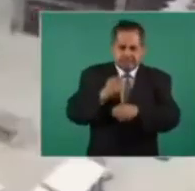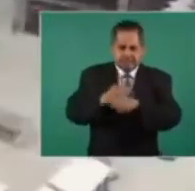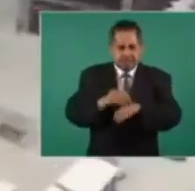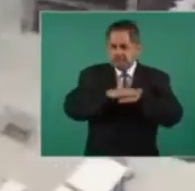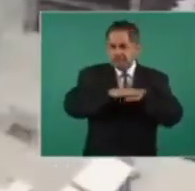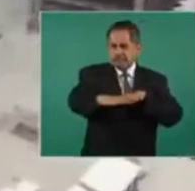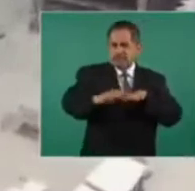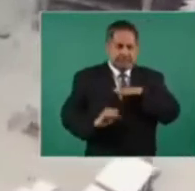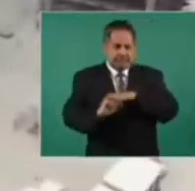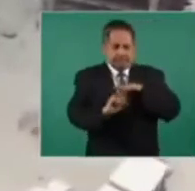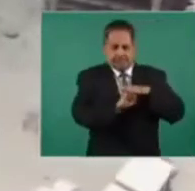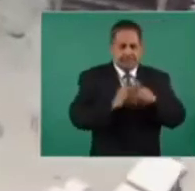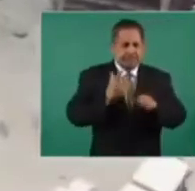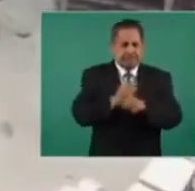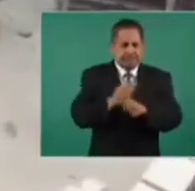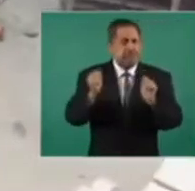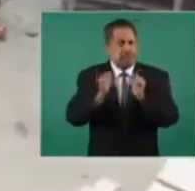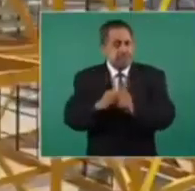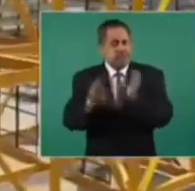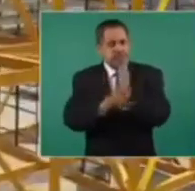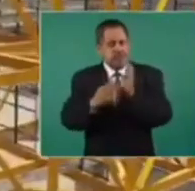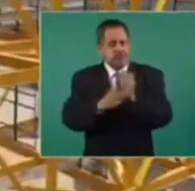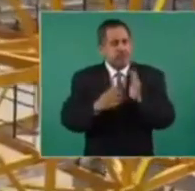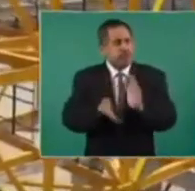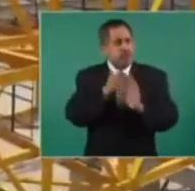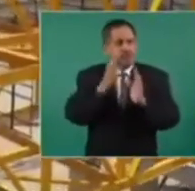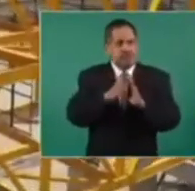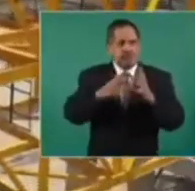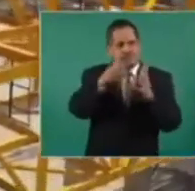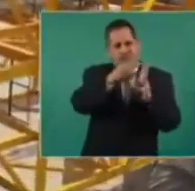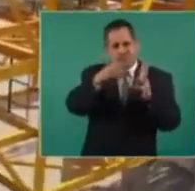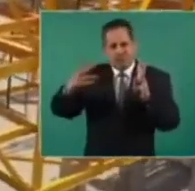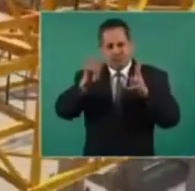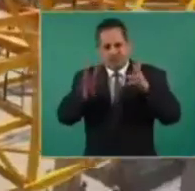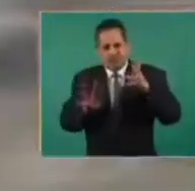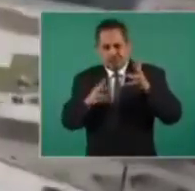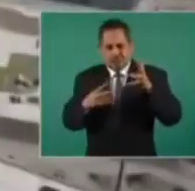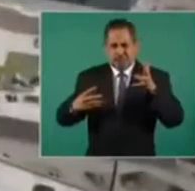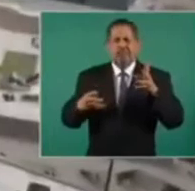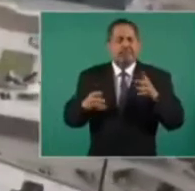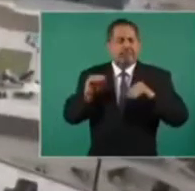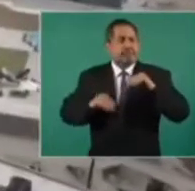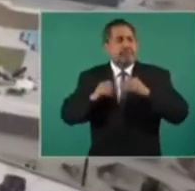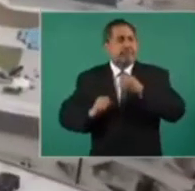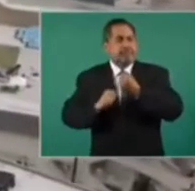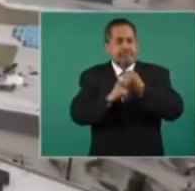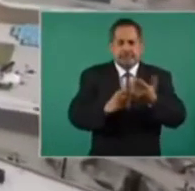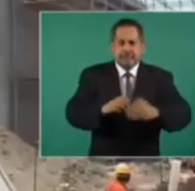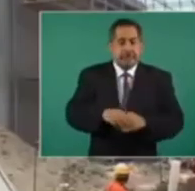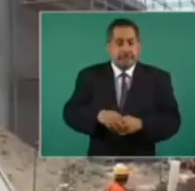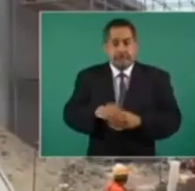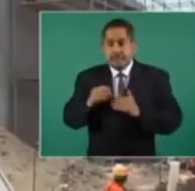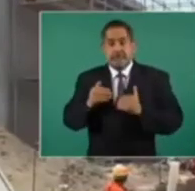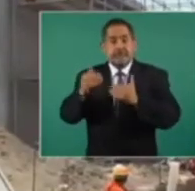superficial, y continúa el montaje de estructuras metálicas y charolas en los racks de tuberías en la planta coquizadora. En el área de edificios,